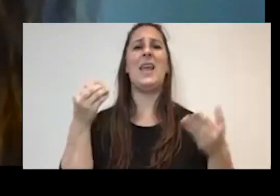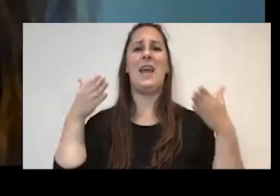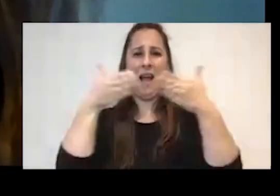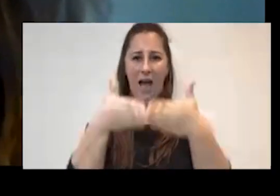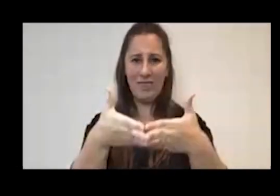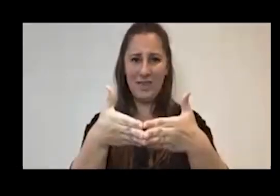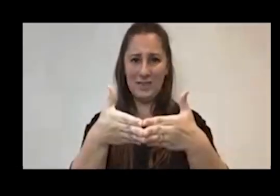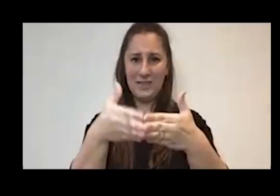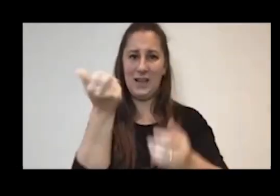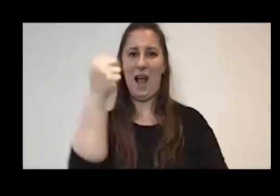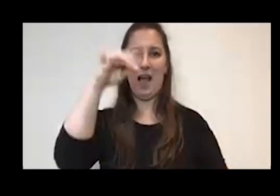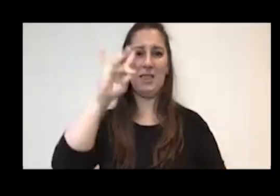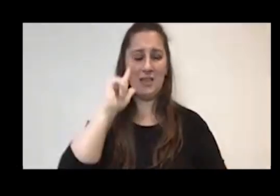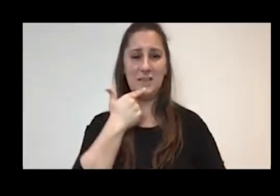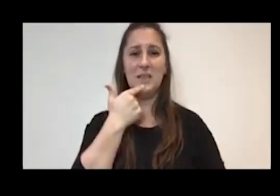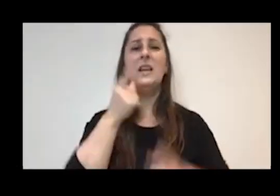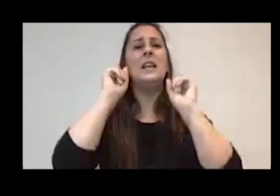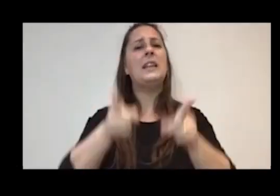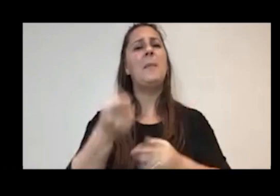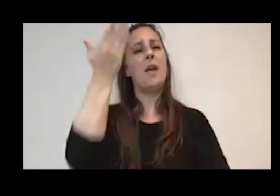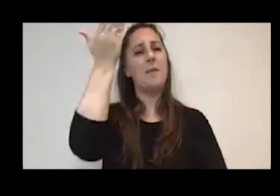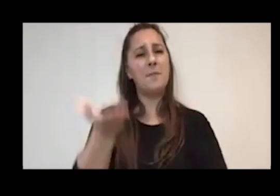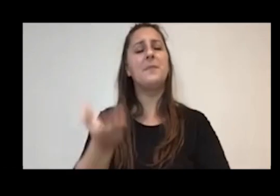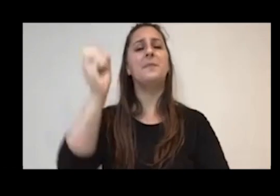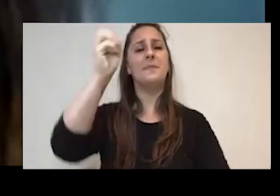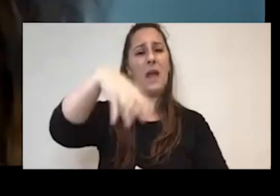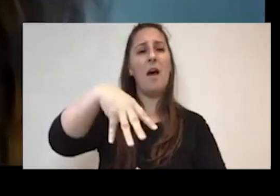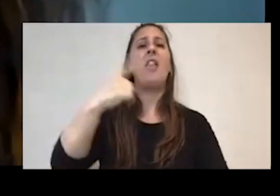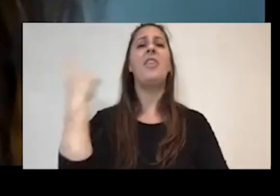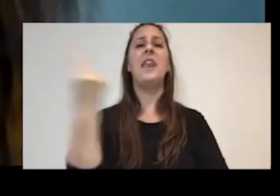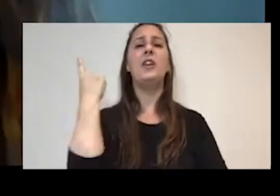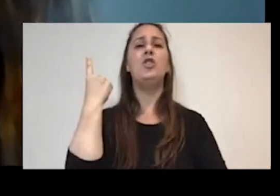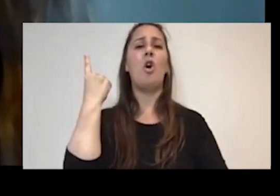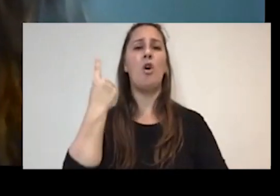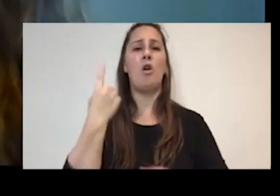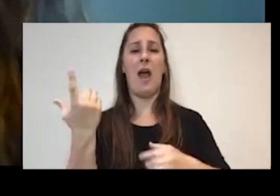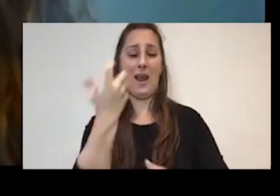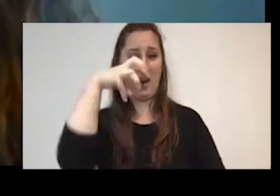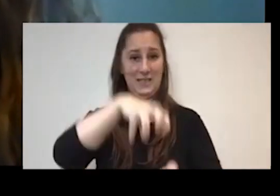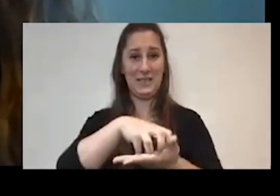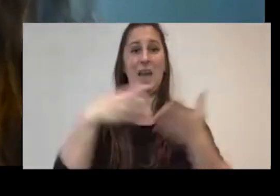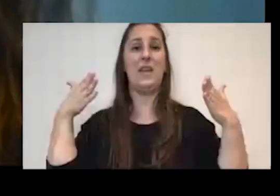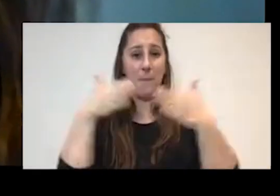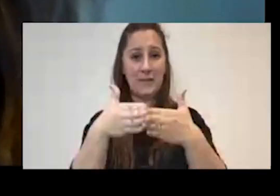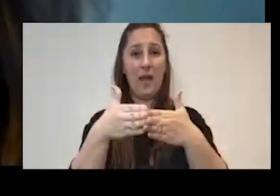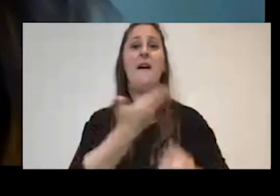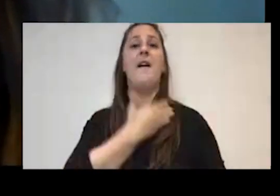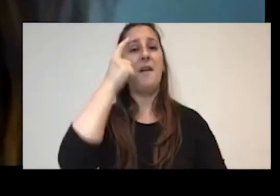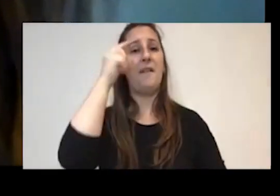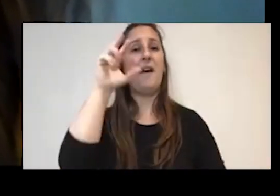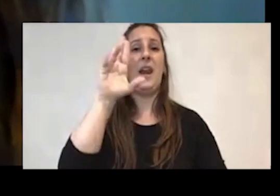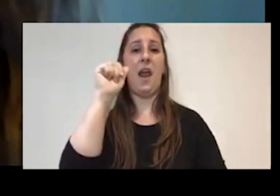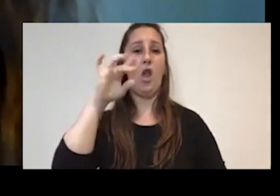de Discapacidad. También contaremos con la presencia y participación especial del director ejecutivo de la Agencia Nacional de Discapacidad, Fernando